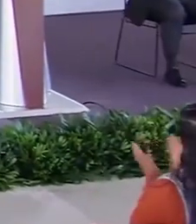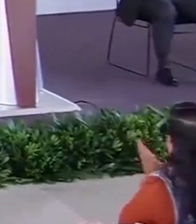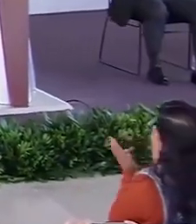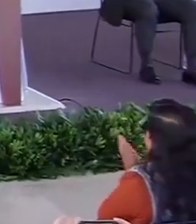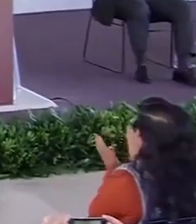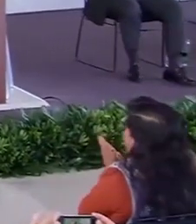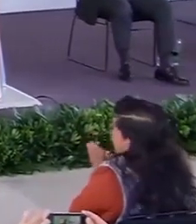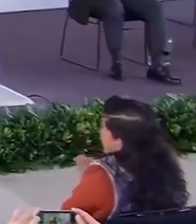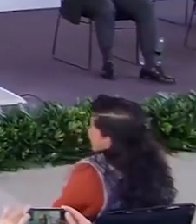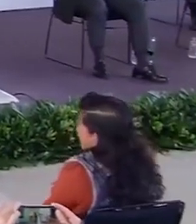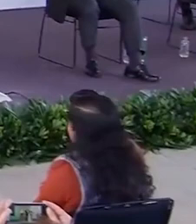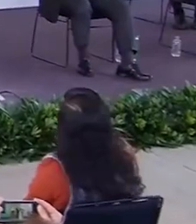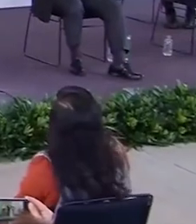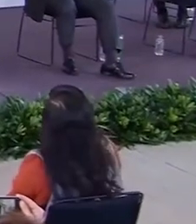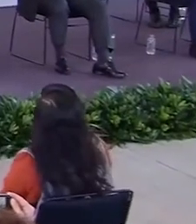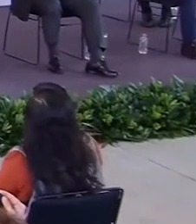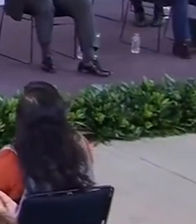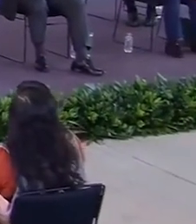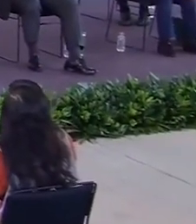¡Gracias!